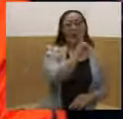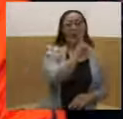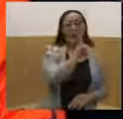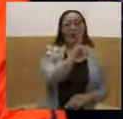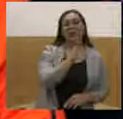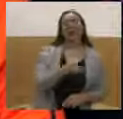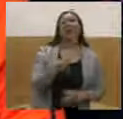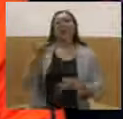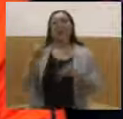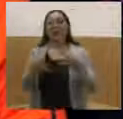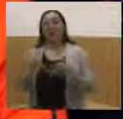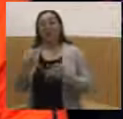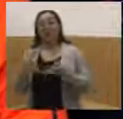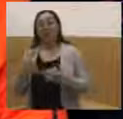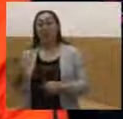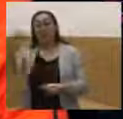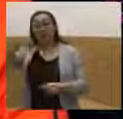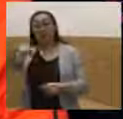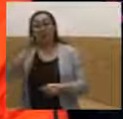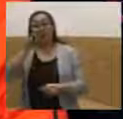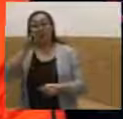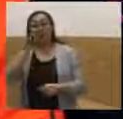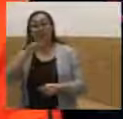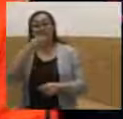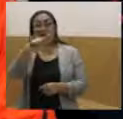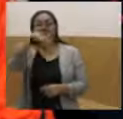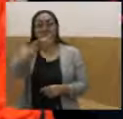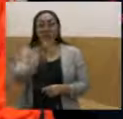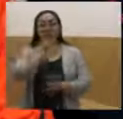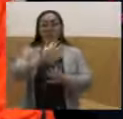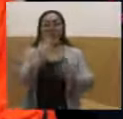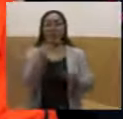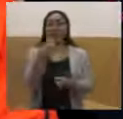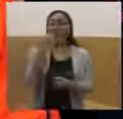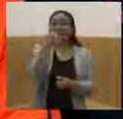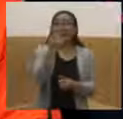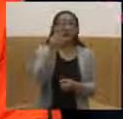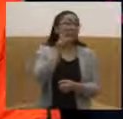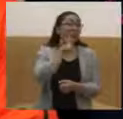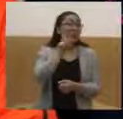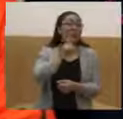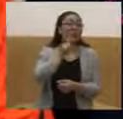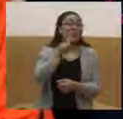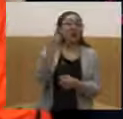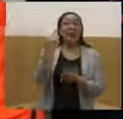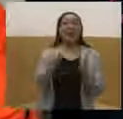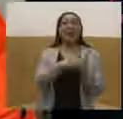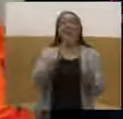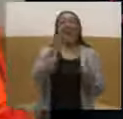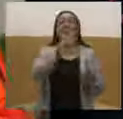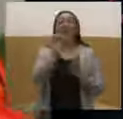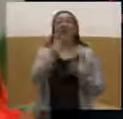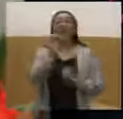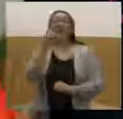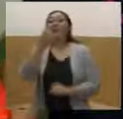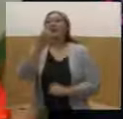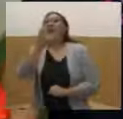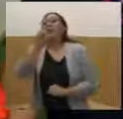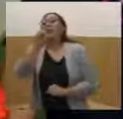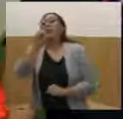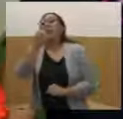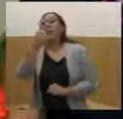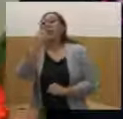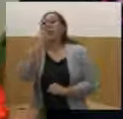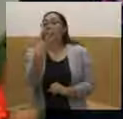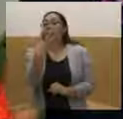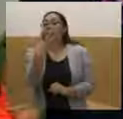Ejecutivo Nacional del PRI ha sido ocupada por 6 mujeres desde 1994. Es la